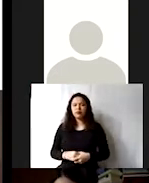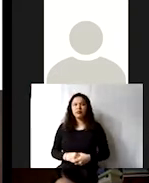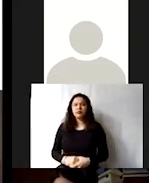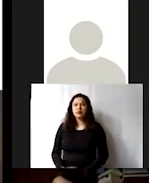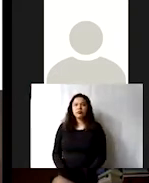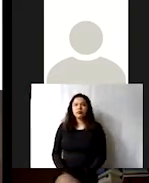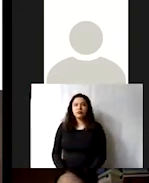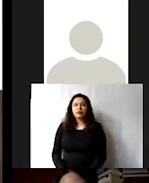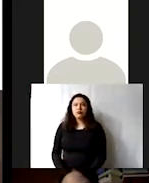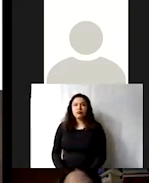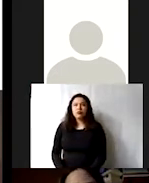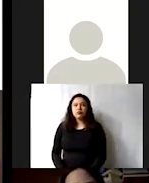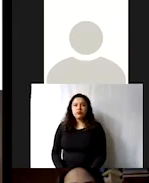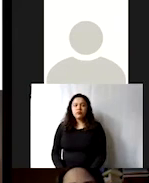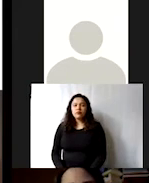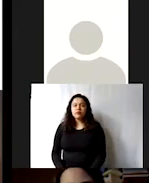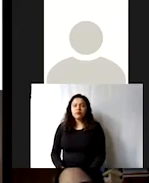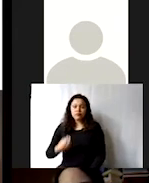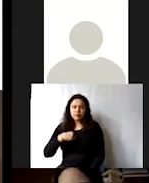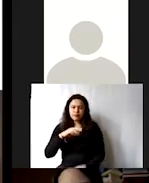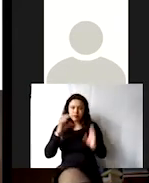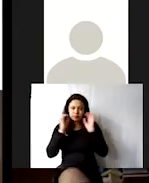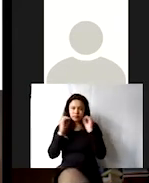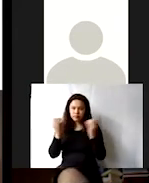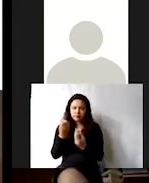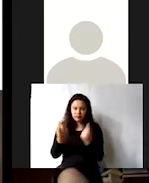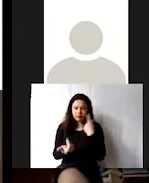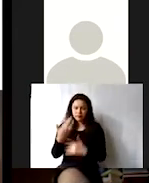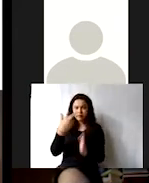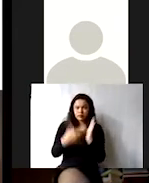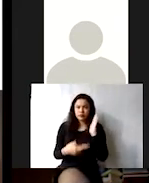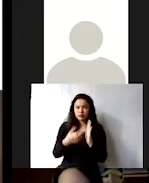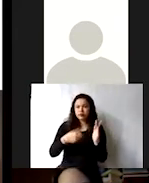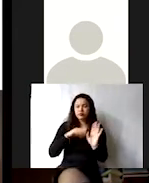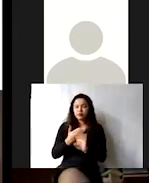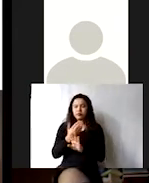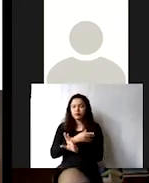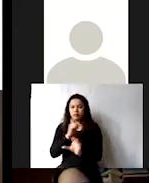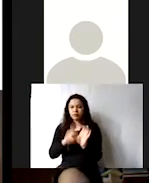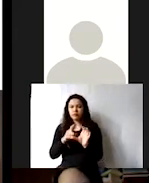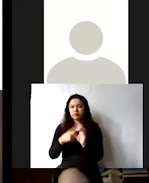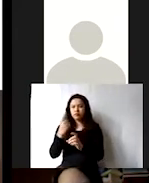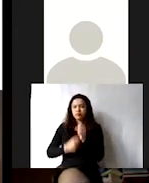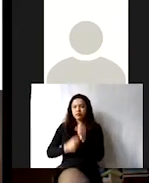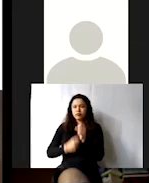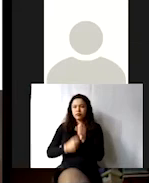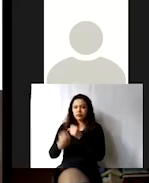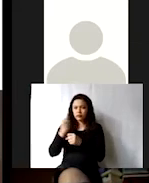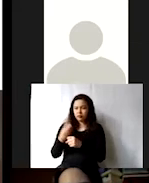Bien, en nuestra organización hemos, a raíz de algunos talleres que estuvimos tomando el año antepasado y pasado